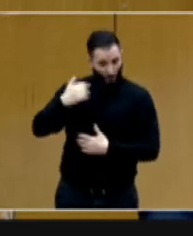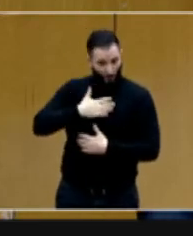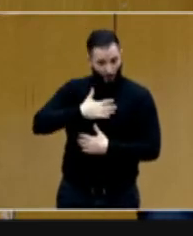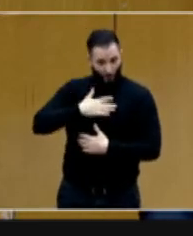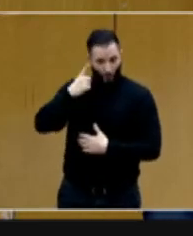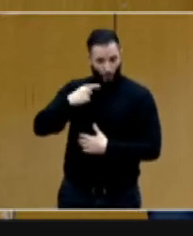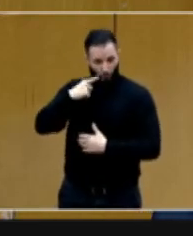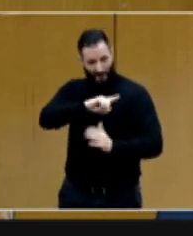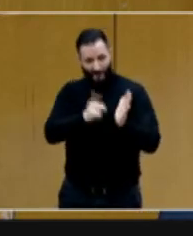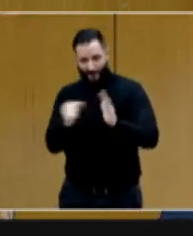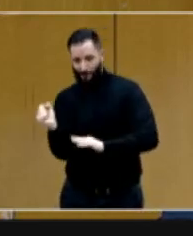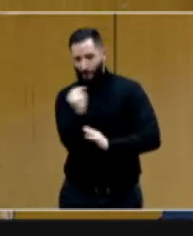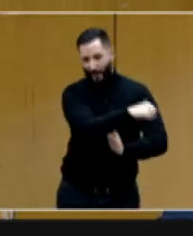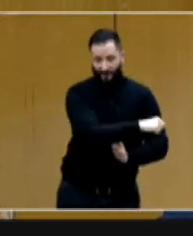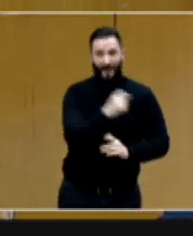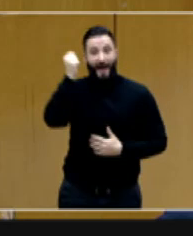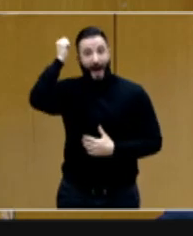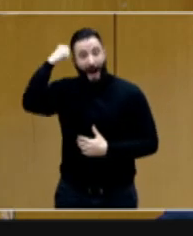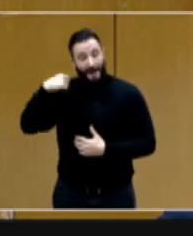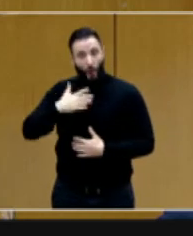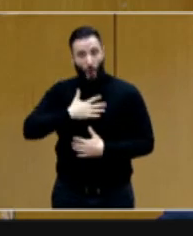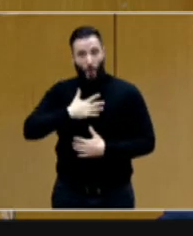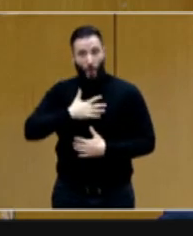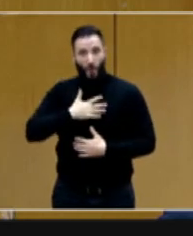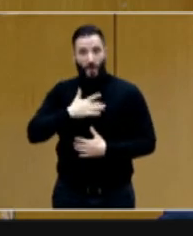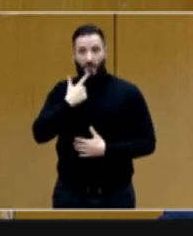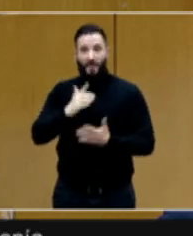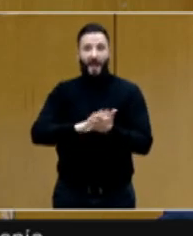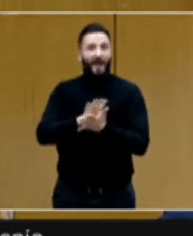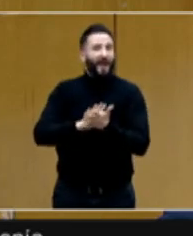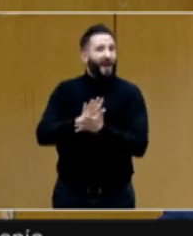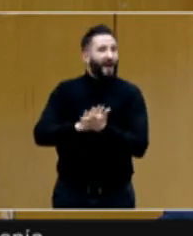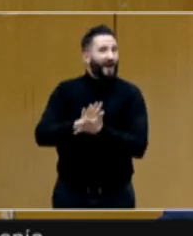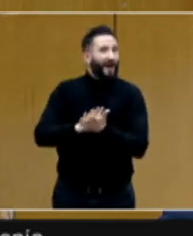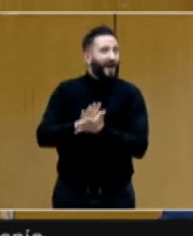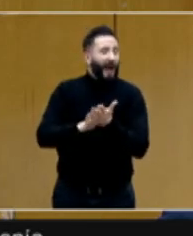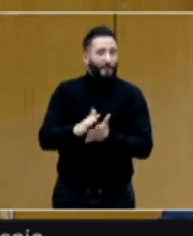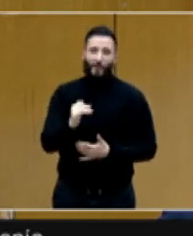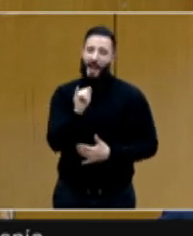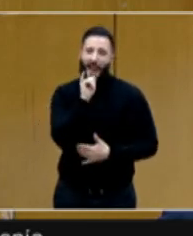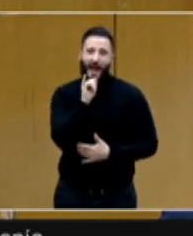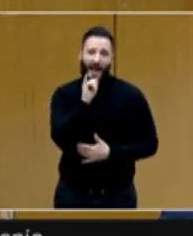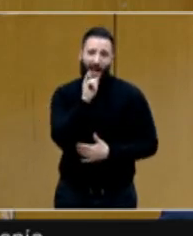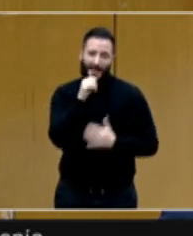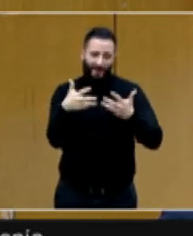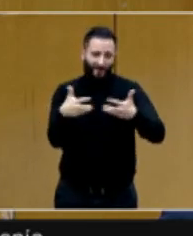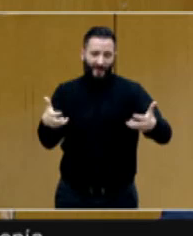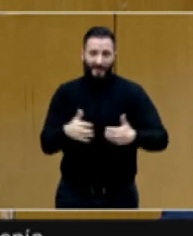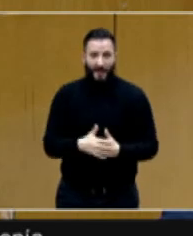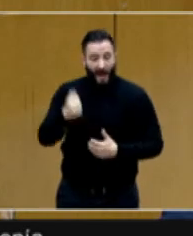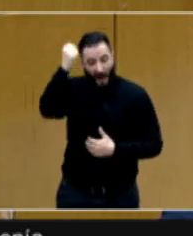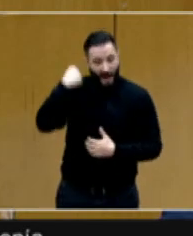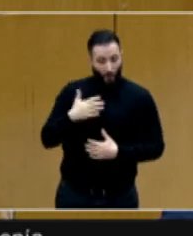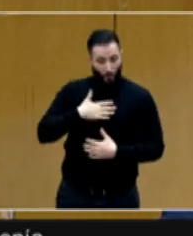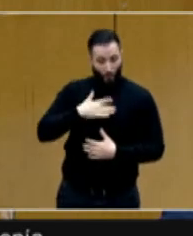ley en Aragón decimos en aragonia vemos patria potestad en Aragón por costumbre el reino tenemos